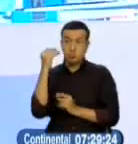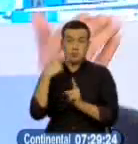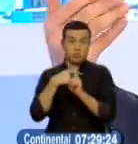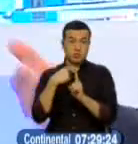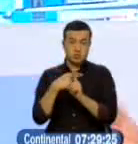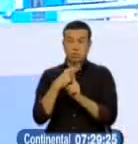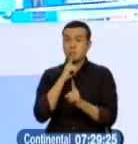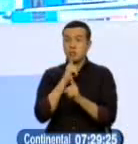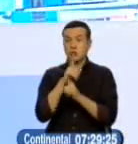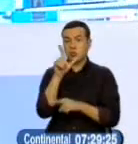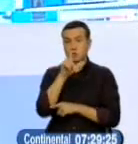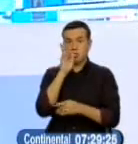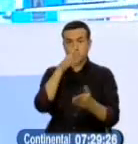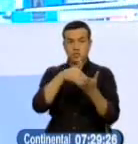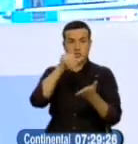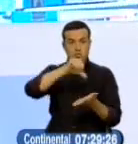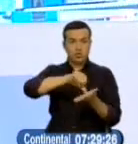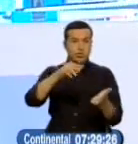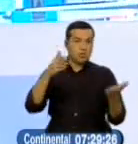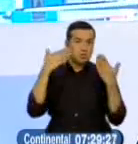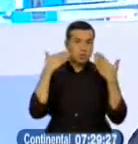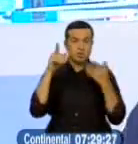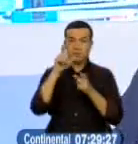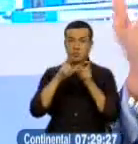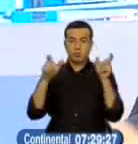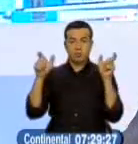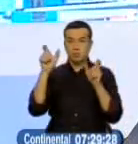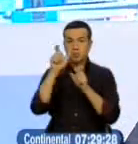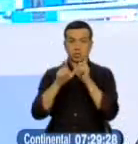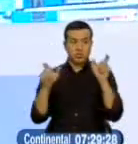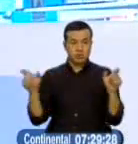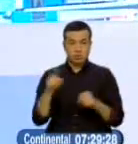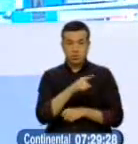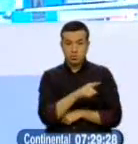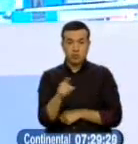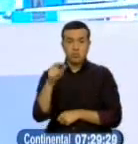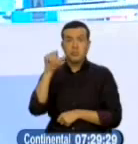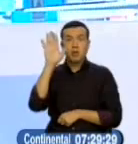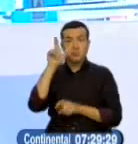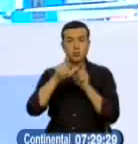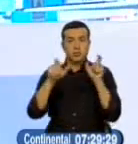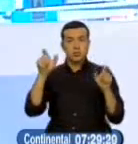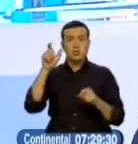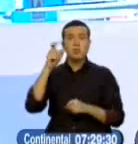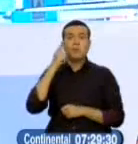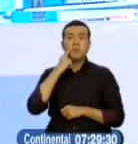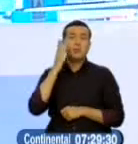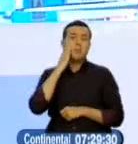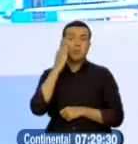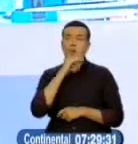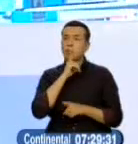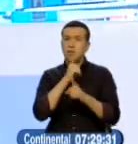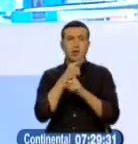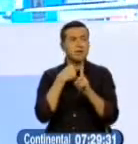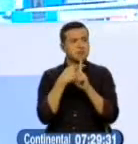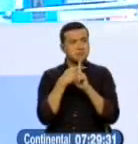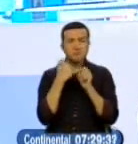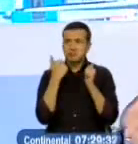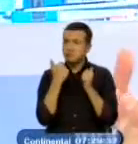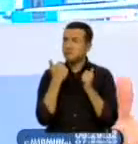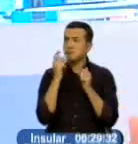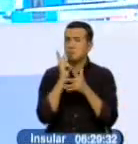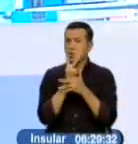positiva. Yo el día lunes estuve en la ciudad de Guayaquil y la preocupación de los padres y madres de familia es absolutamente positiva.